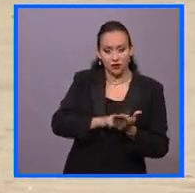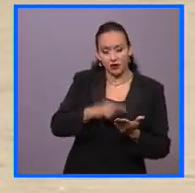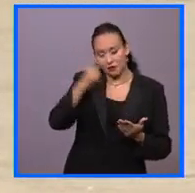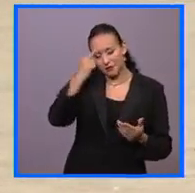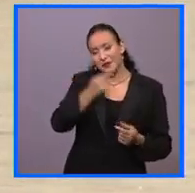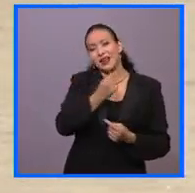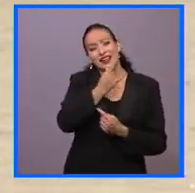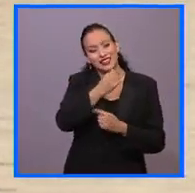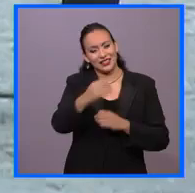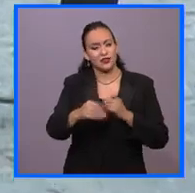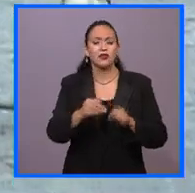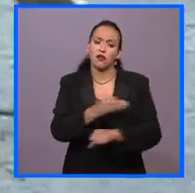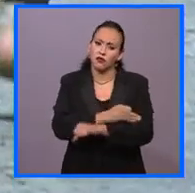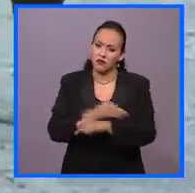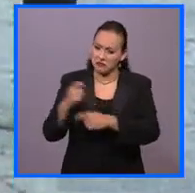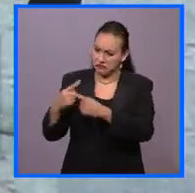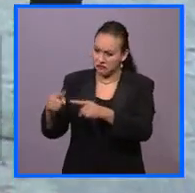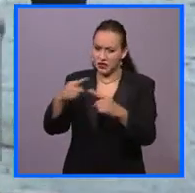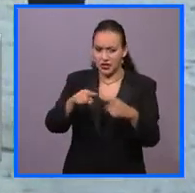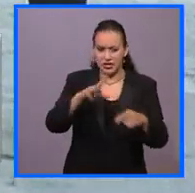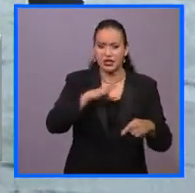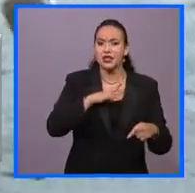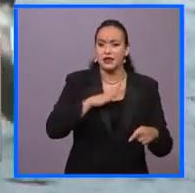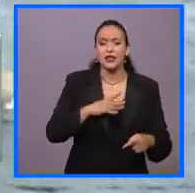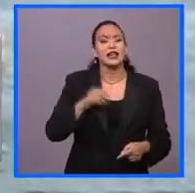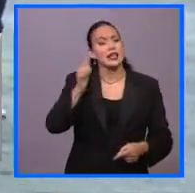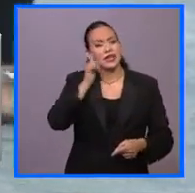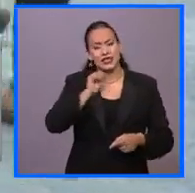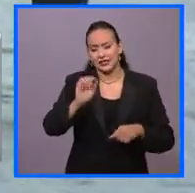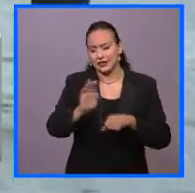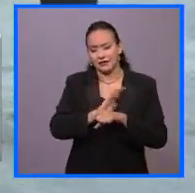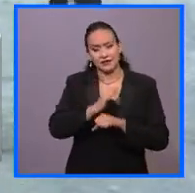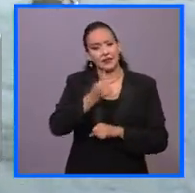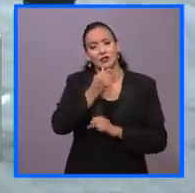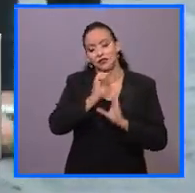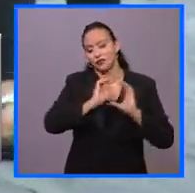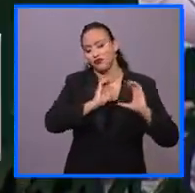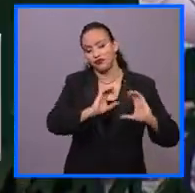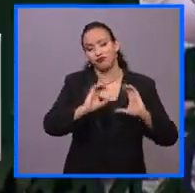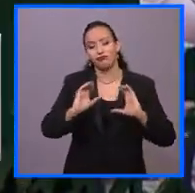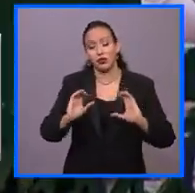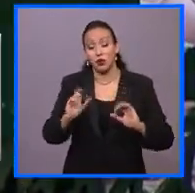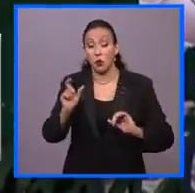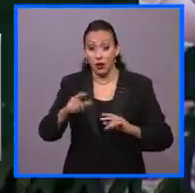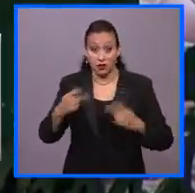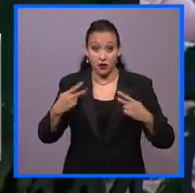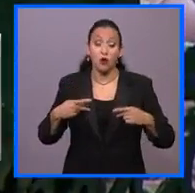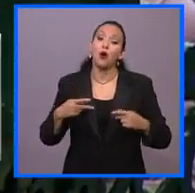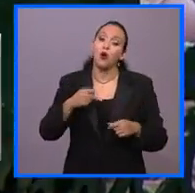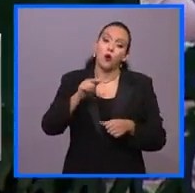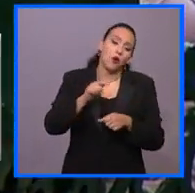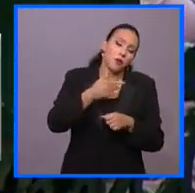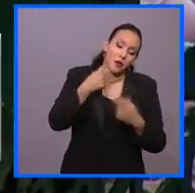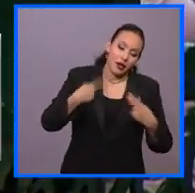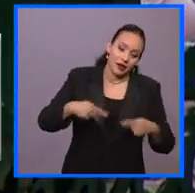todas las formas de familia y del estudio del interés superior de niñas, niños en casos de adopción homoparental.